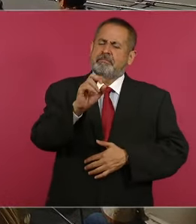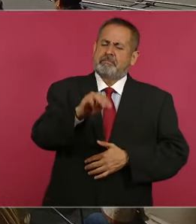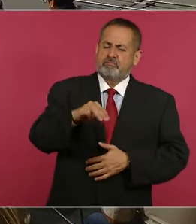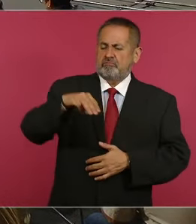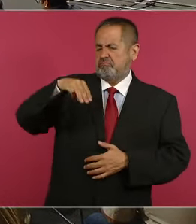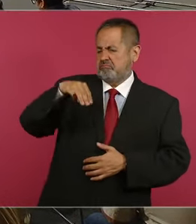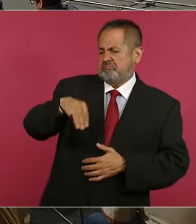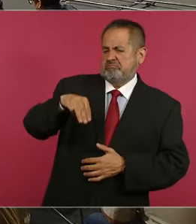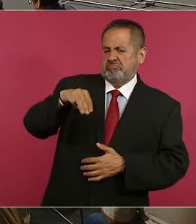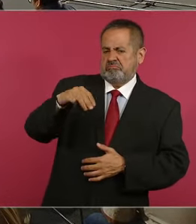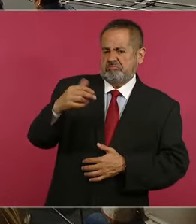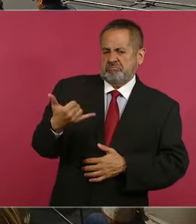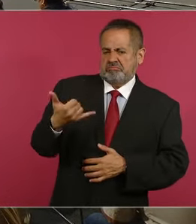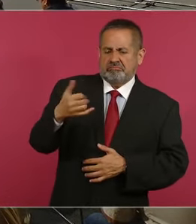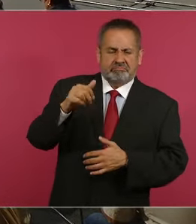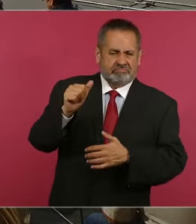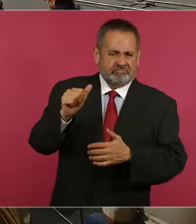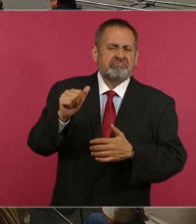maya.